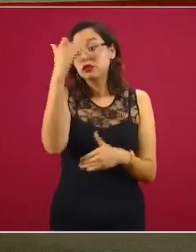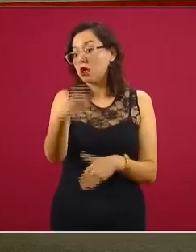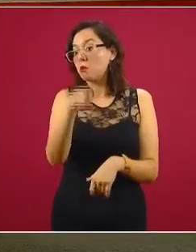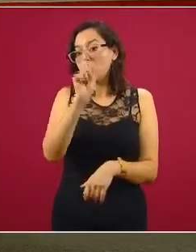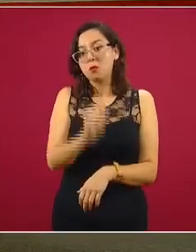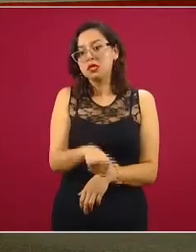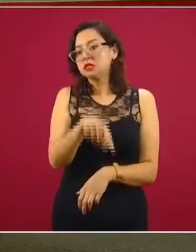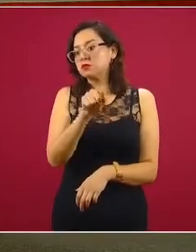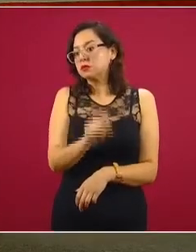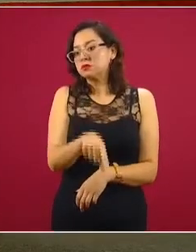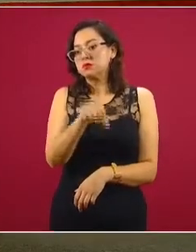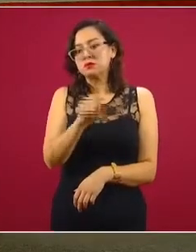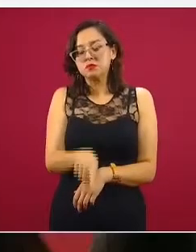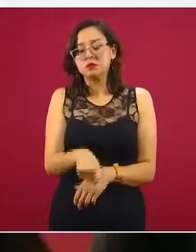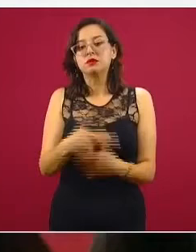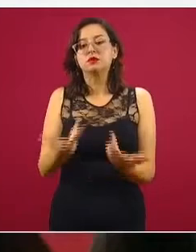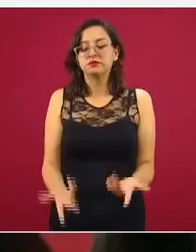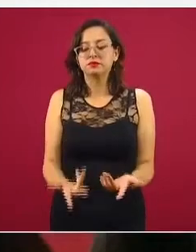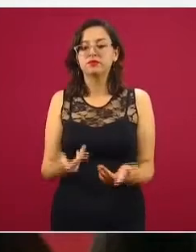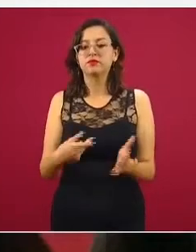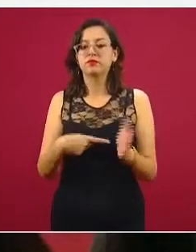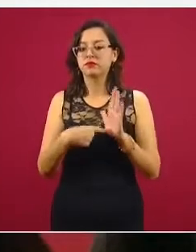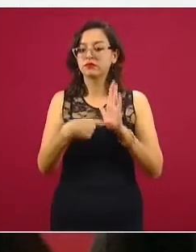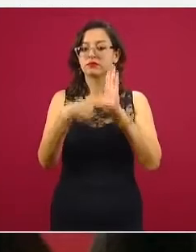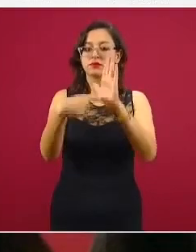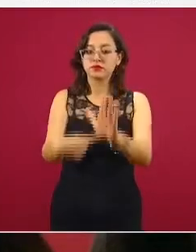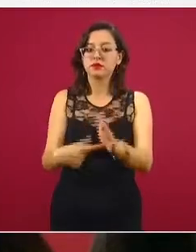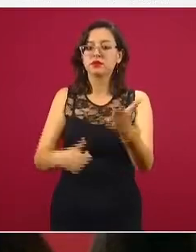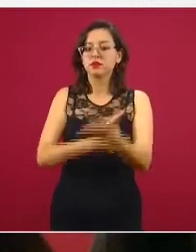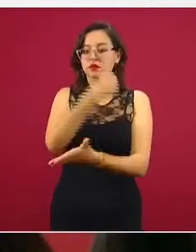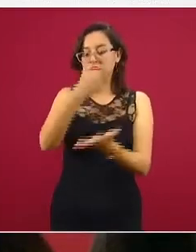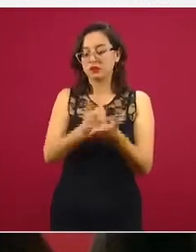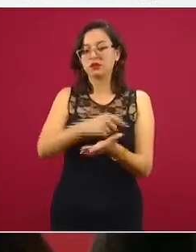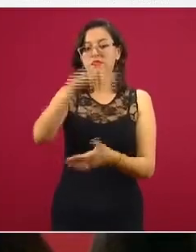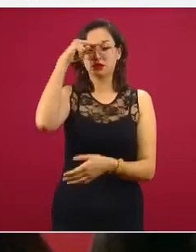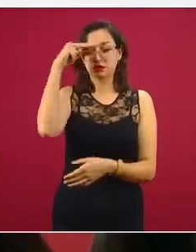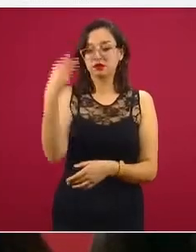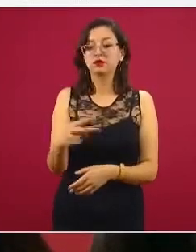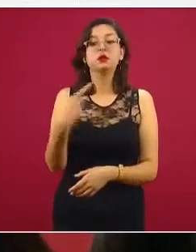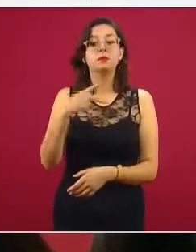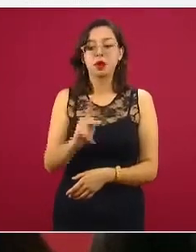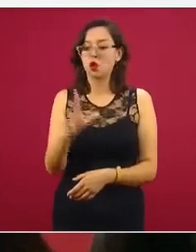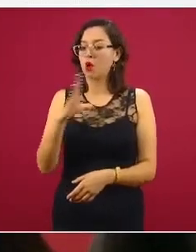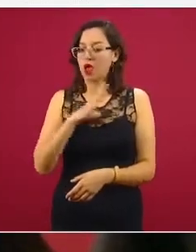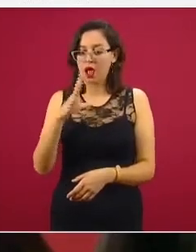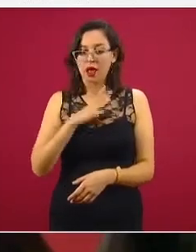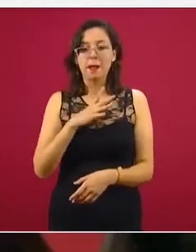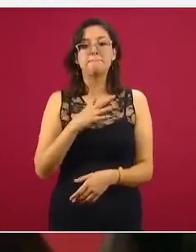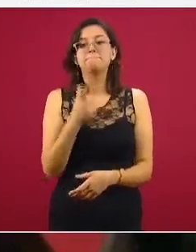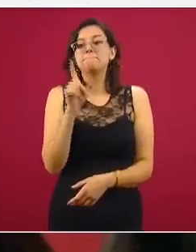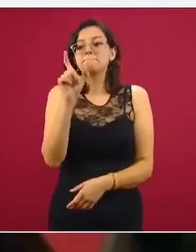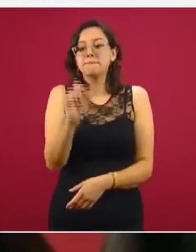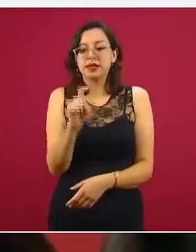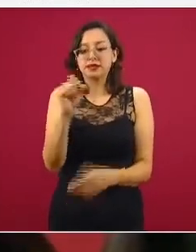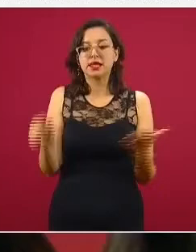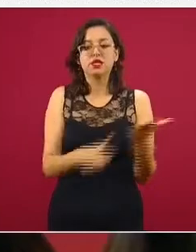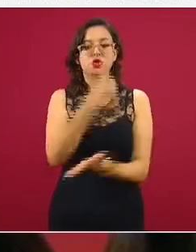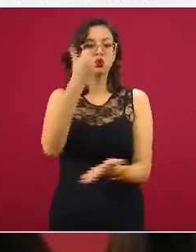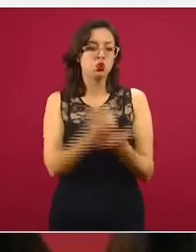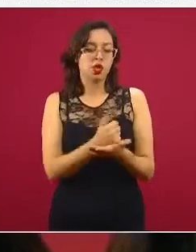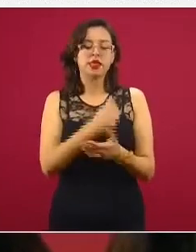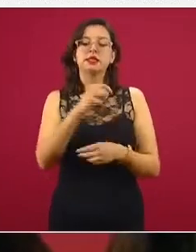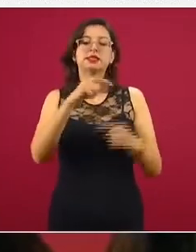intensiva. Para esta gráfica en particular, las de la Ciudad de México, pero tenemos una semejante para 20 ciudades o